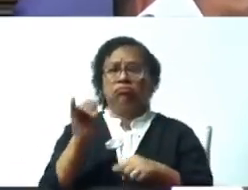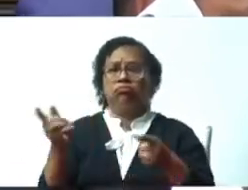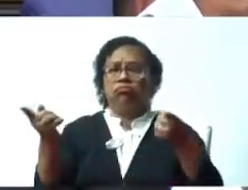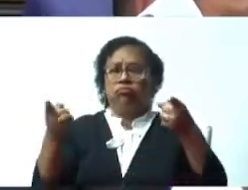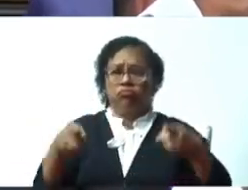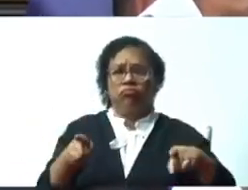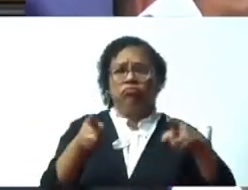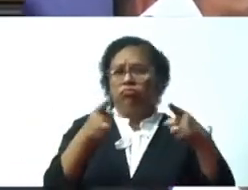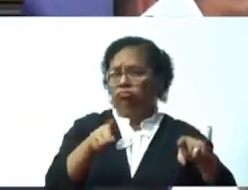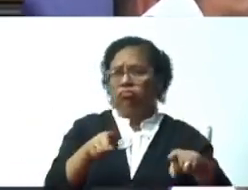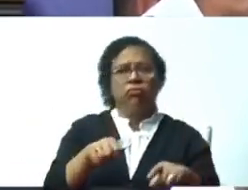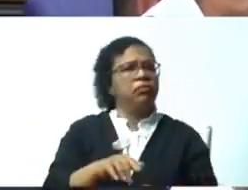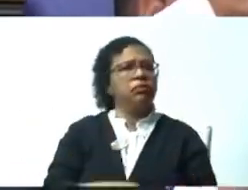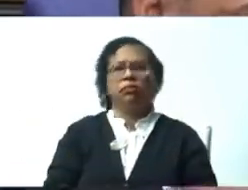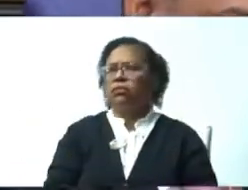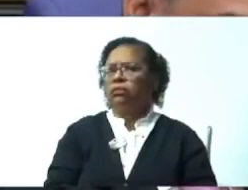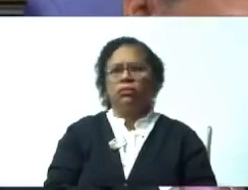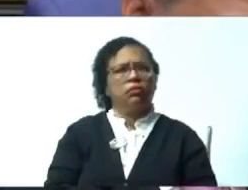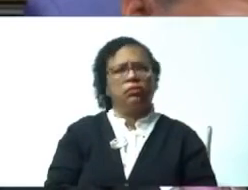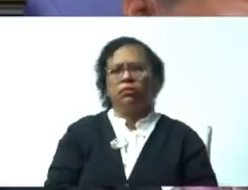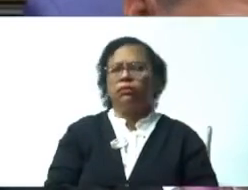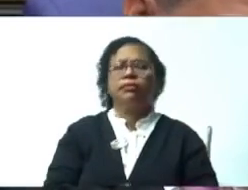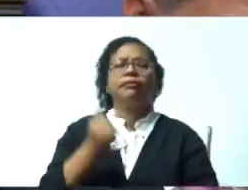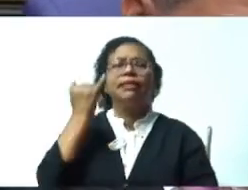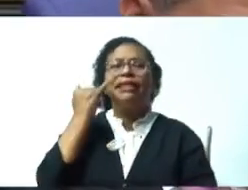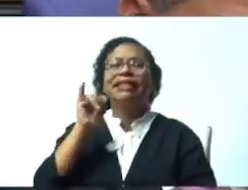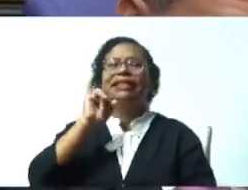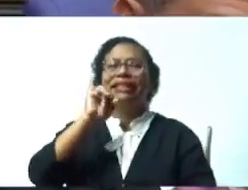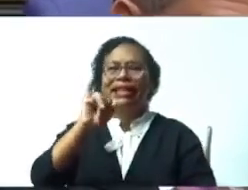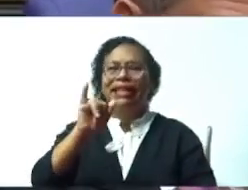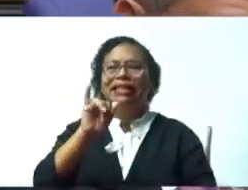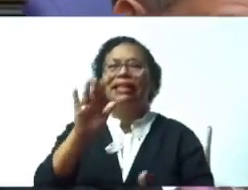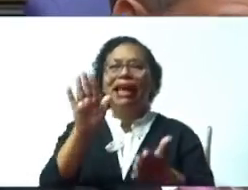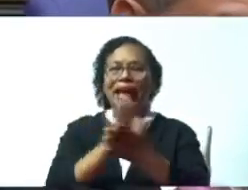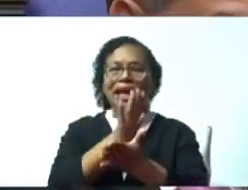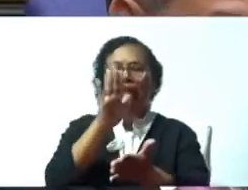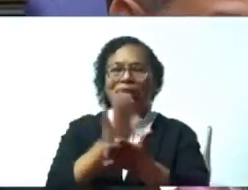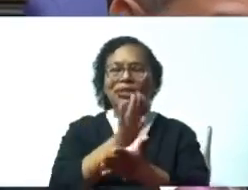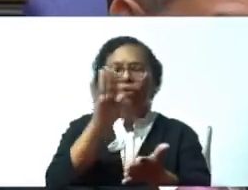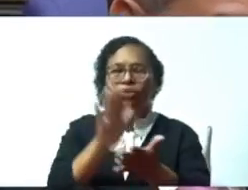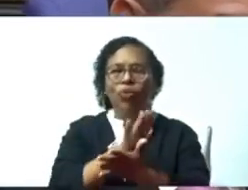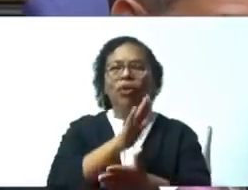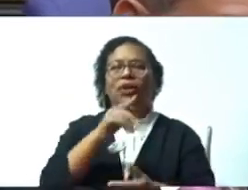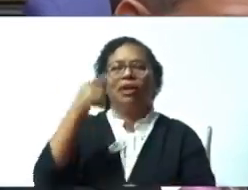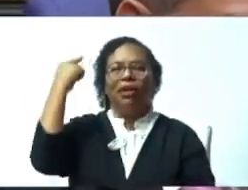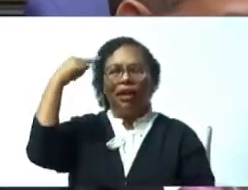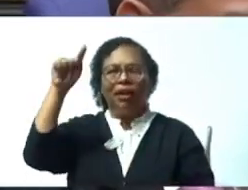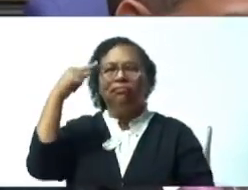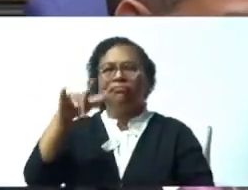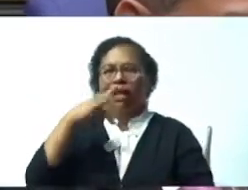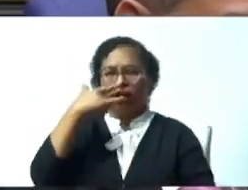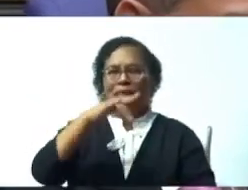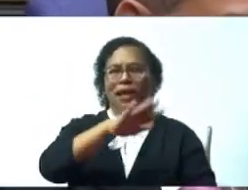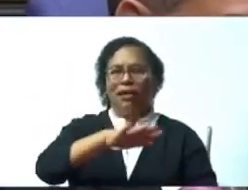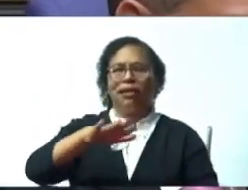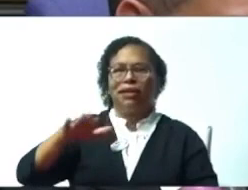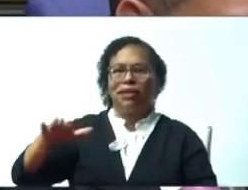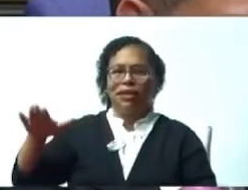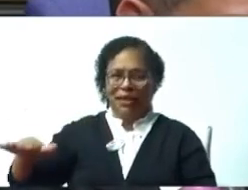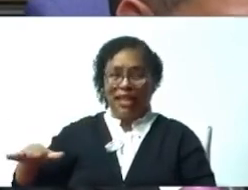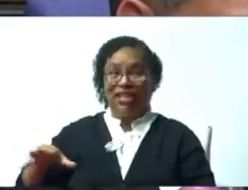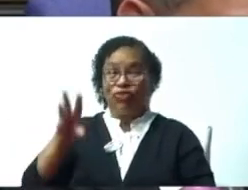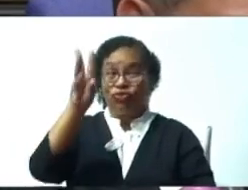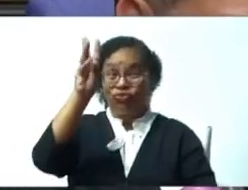quite el liceo a más de 6 escuelas primarias que van a dar a recibir clases en ese tan